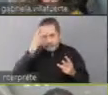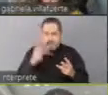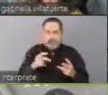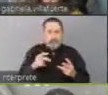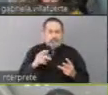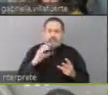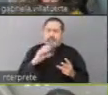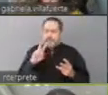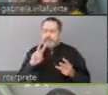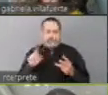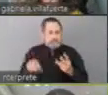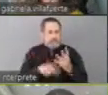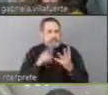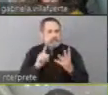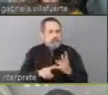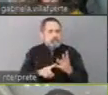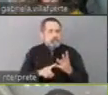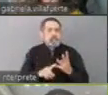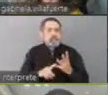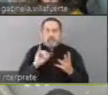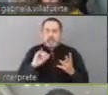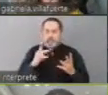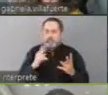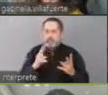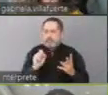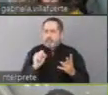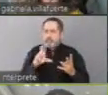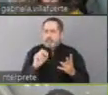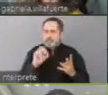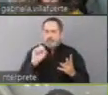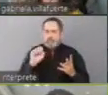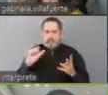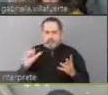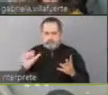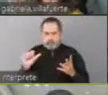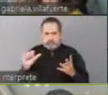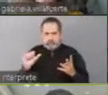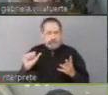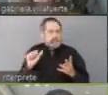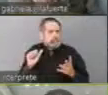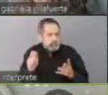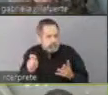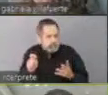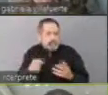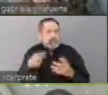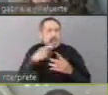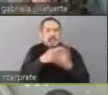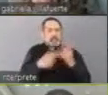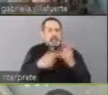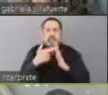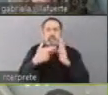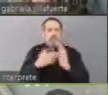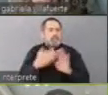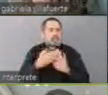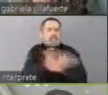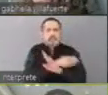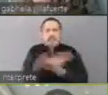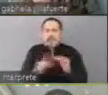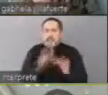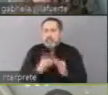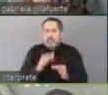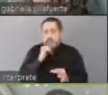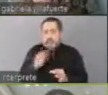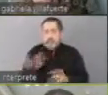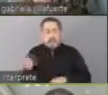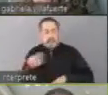SDRLDCB, Impulsora Radiofónica SA, por el incumplimiento a la medida cautelar ordenada por la